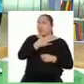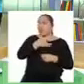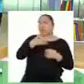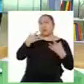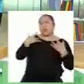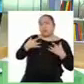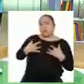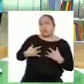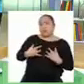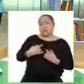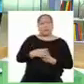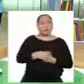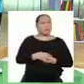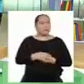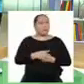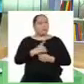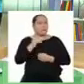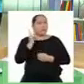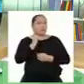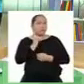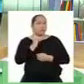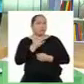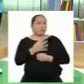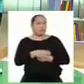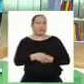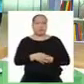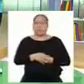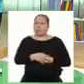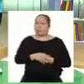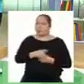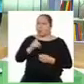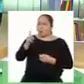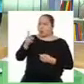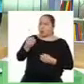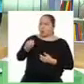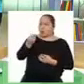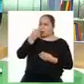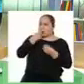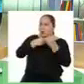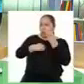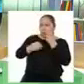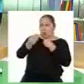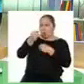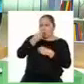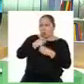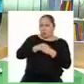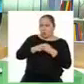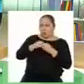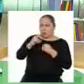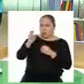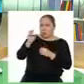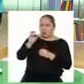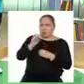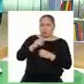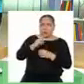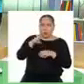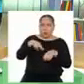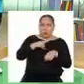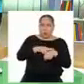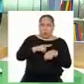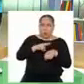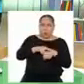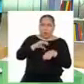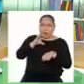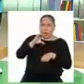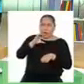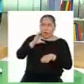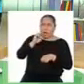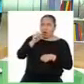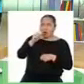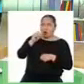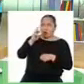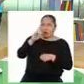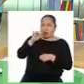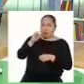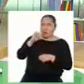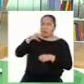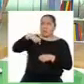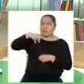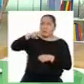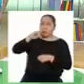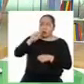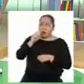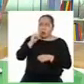triste? No ¿Has consumido la cantidad necesaria de calorías, proteínas y carbohidratos?